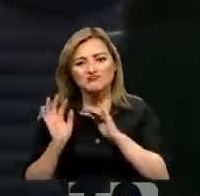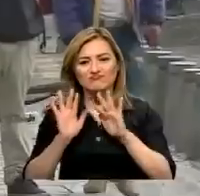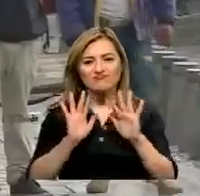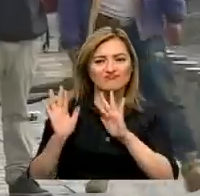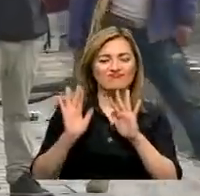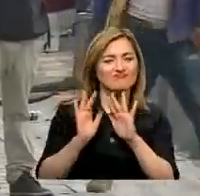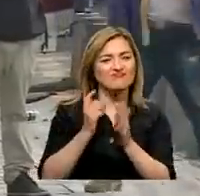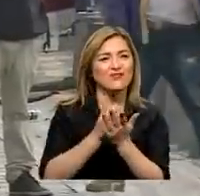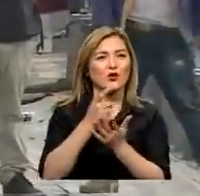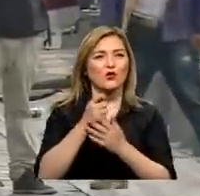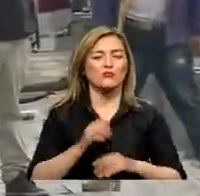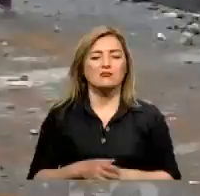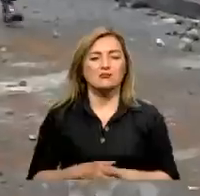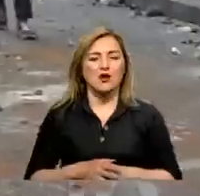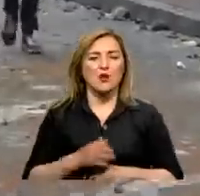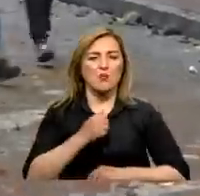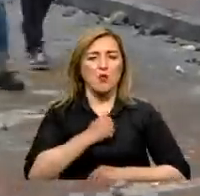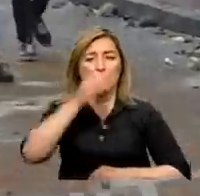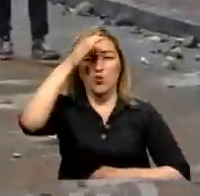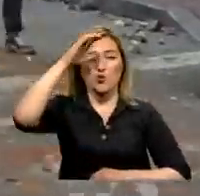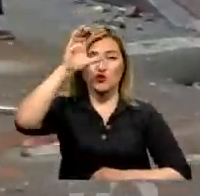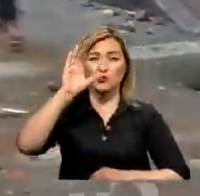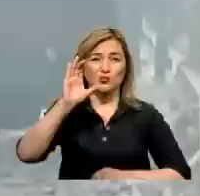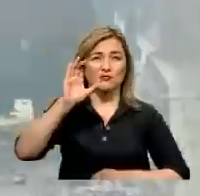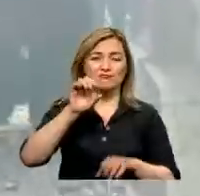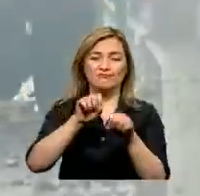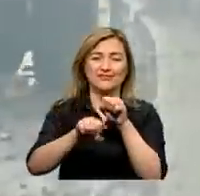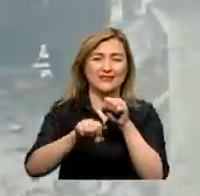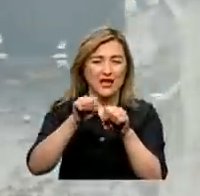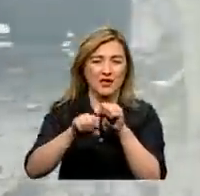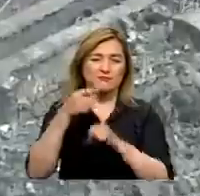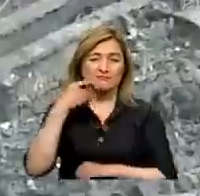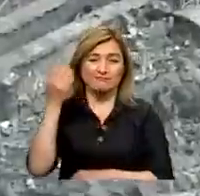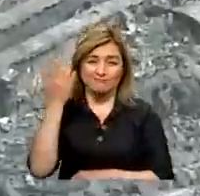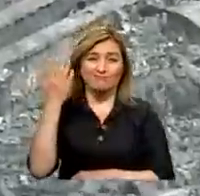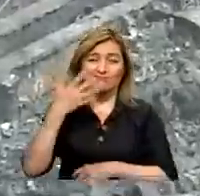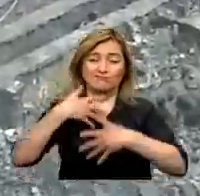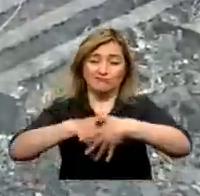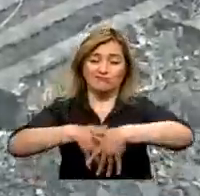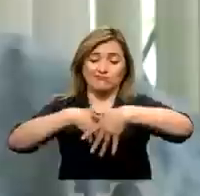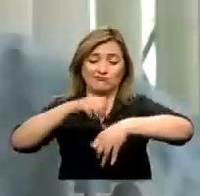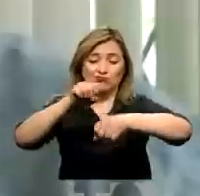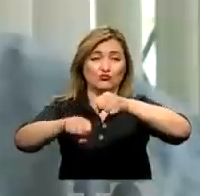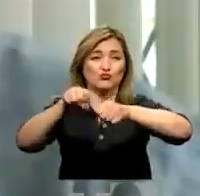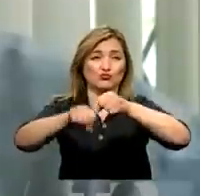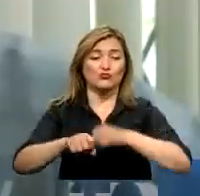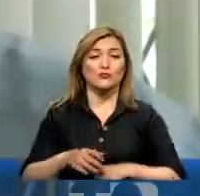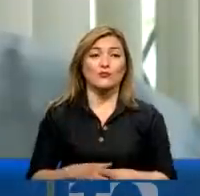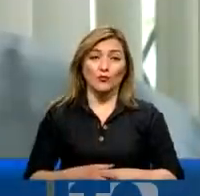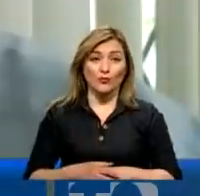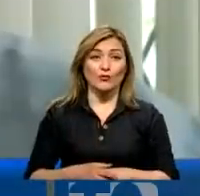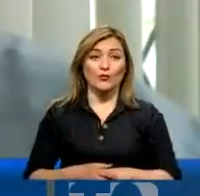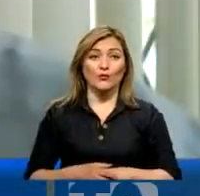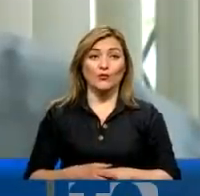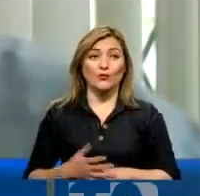riesgos que afectan al patrimonio del centro de Quito cuando hay manifestaciones. Ciertamente la gran mayoría de las movilizaciones son a nivel de un